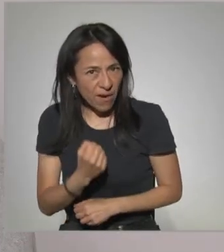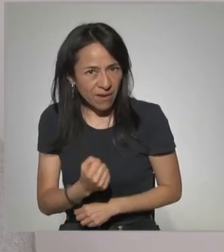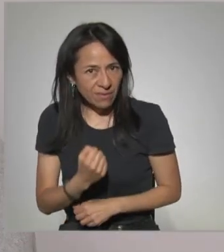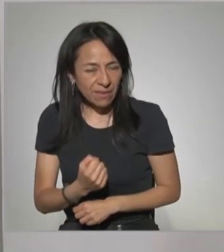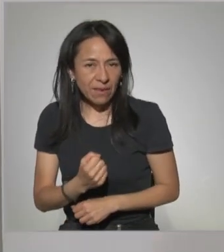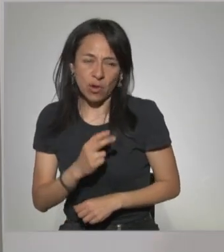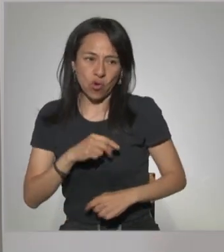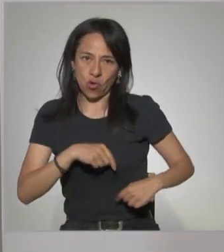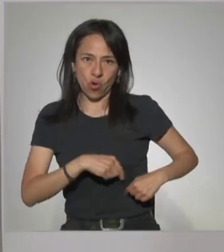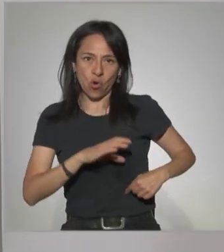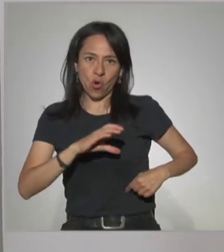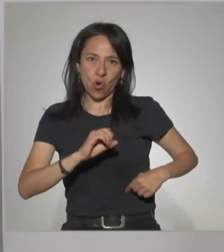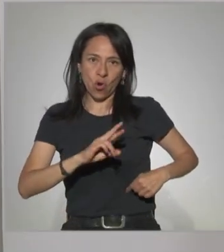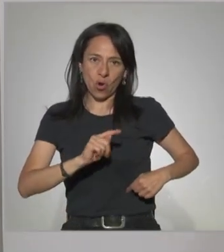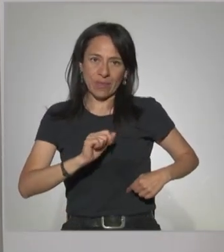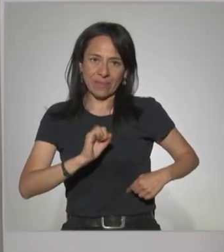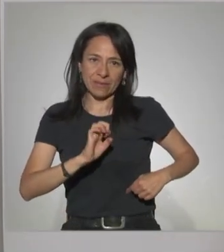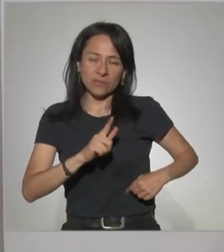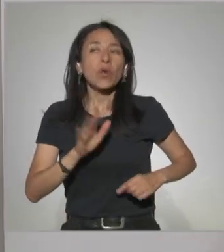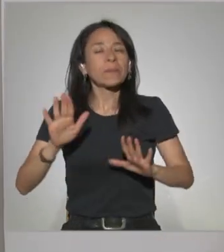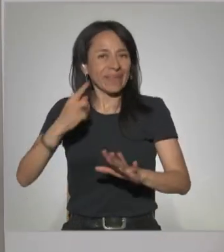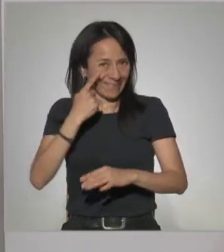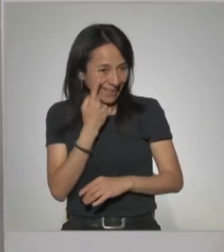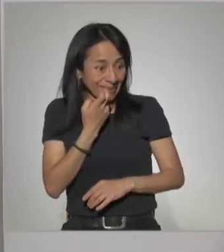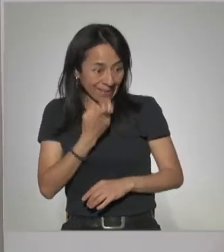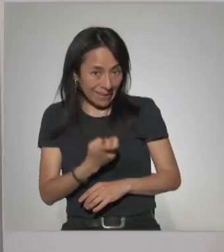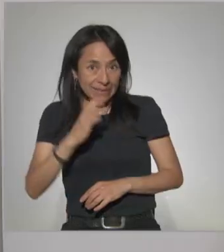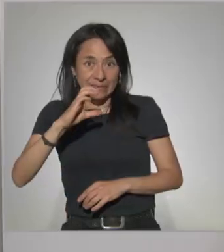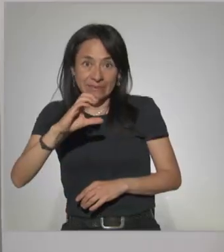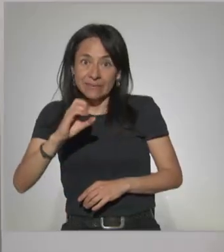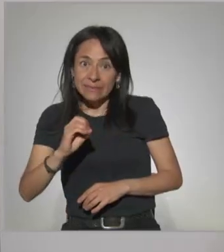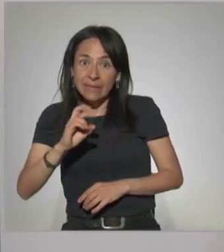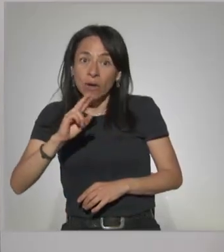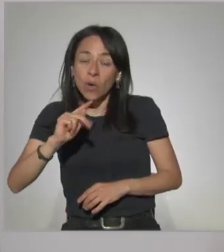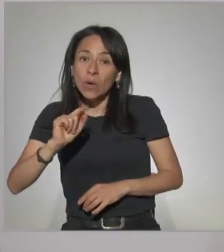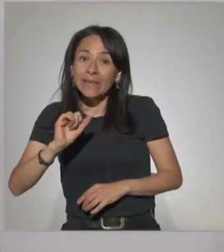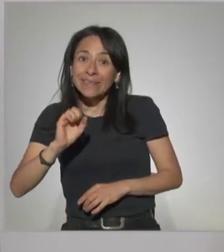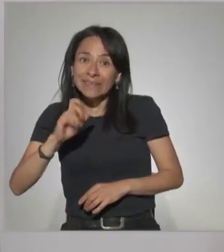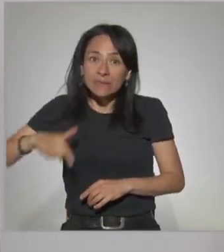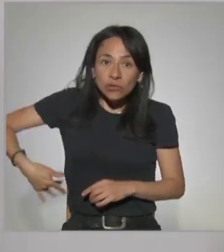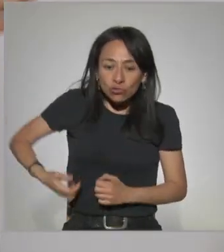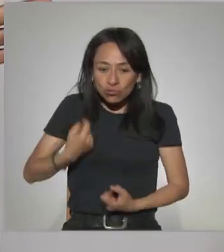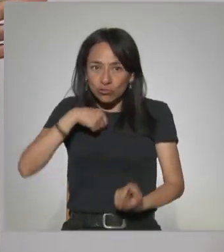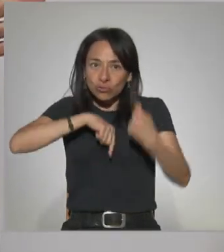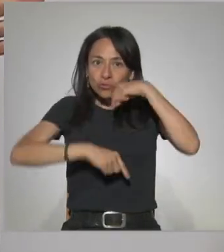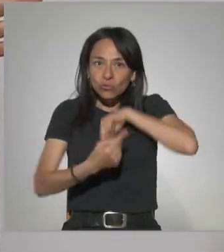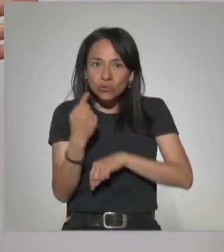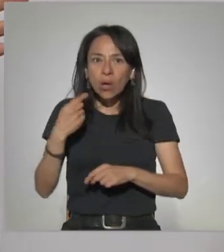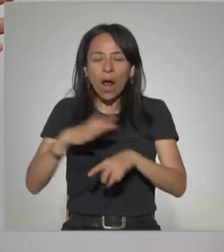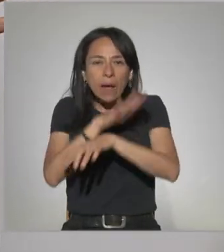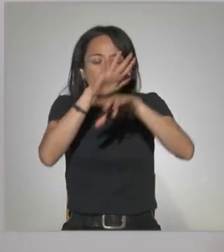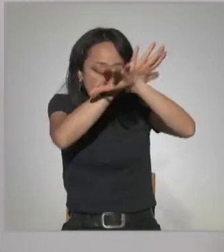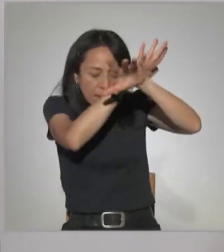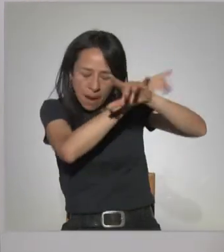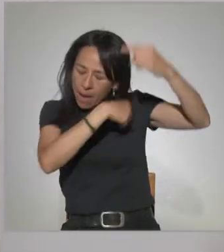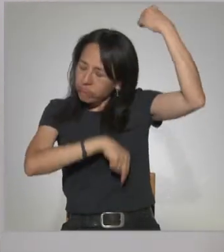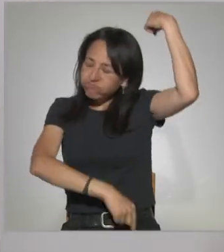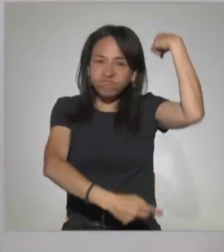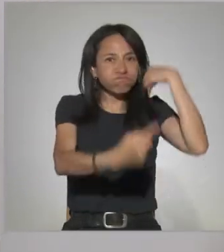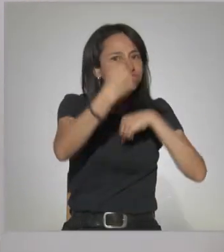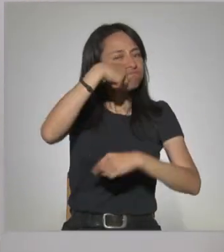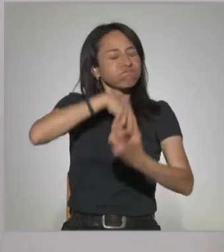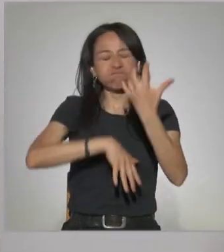de cortisol. O sea, el cortisol es una hormona que altera el mecanismo de muchas otras hormonas, no nada más esa hormona, ¿no? O sea,